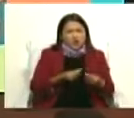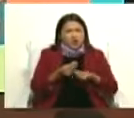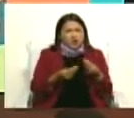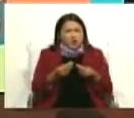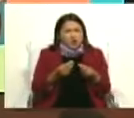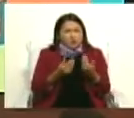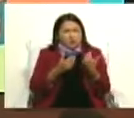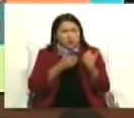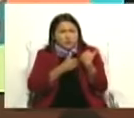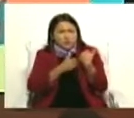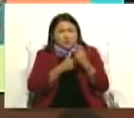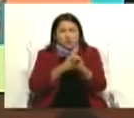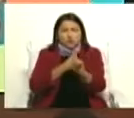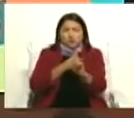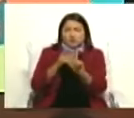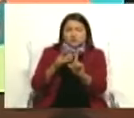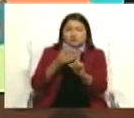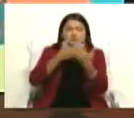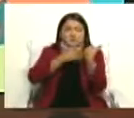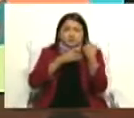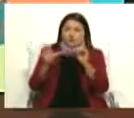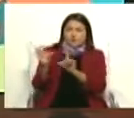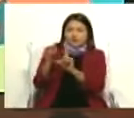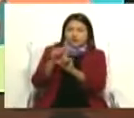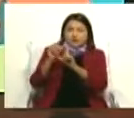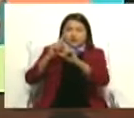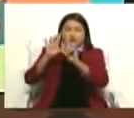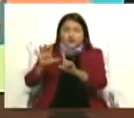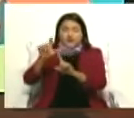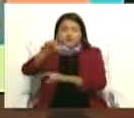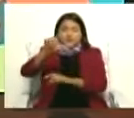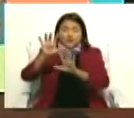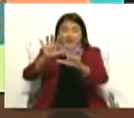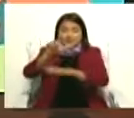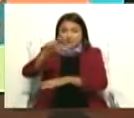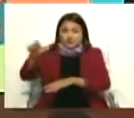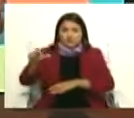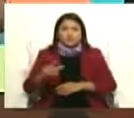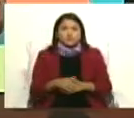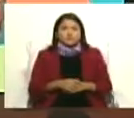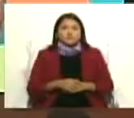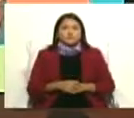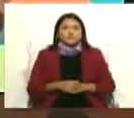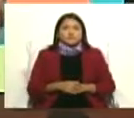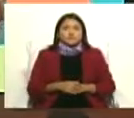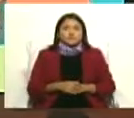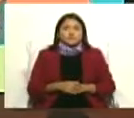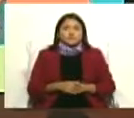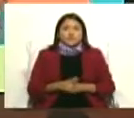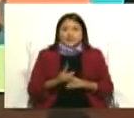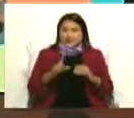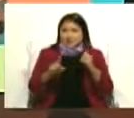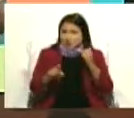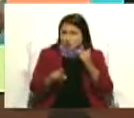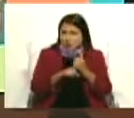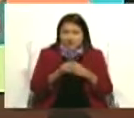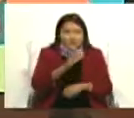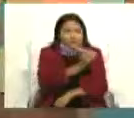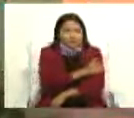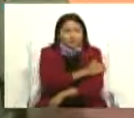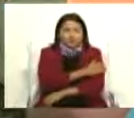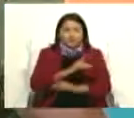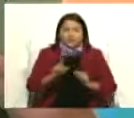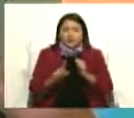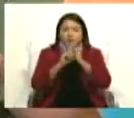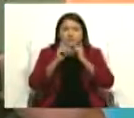1x10? Sí, bueno, lo conecto con lo de los partidos de oposición. Bienvenidos todos los partidos, los chavistas, los opositores, pero esto es